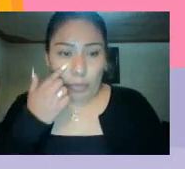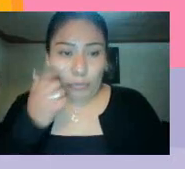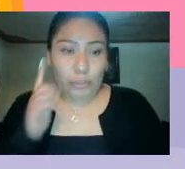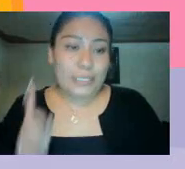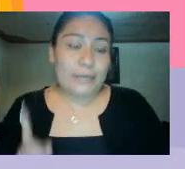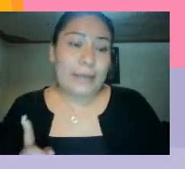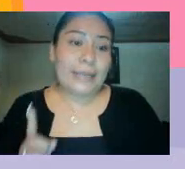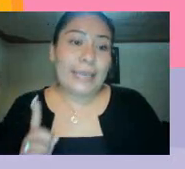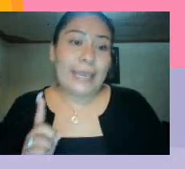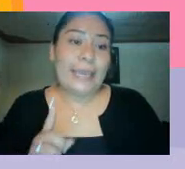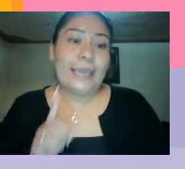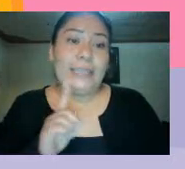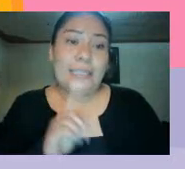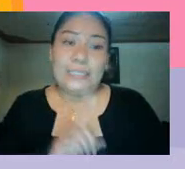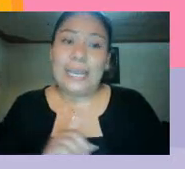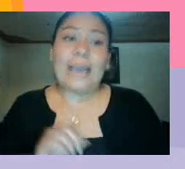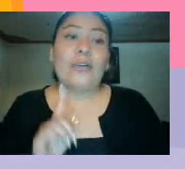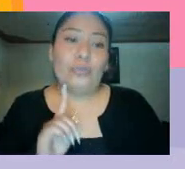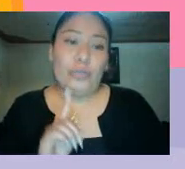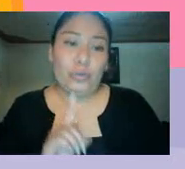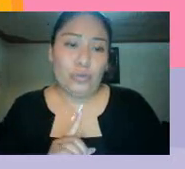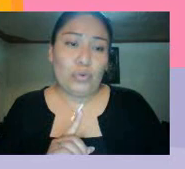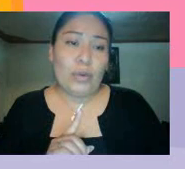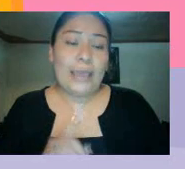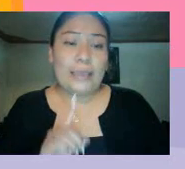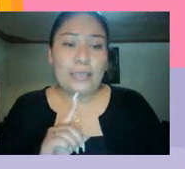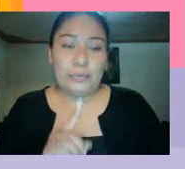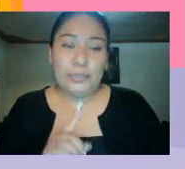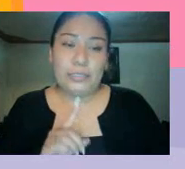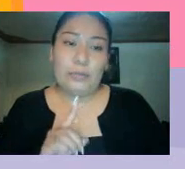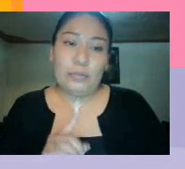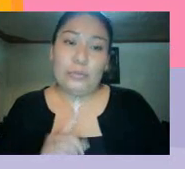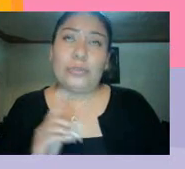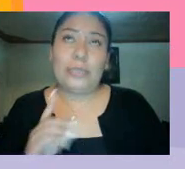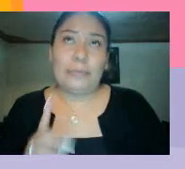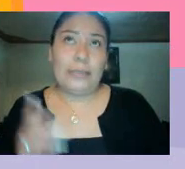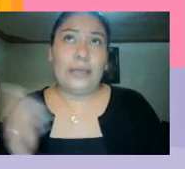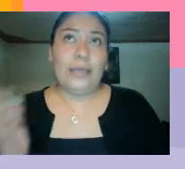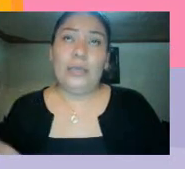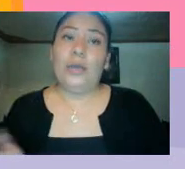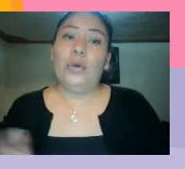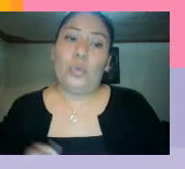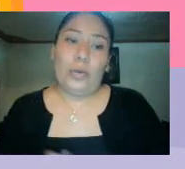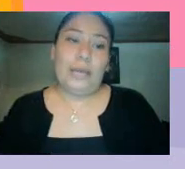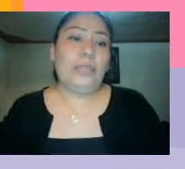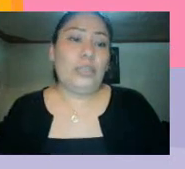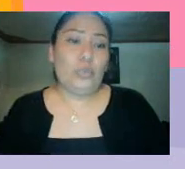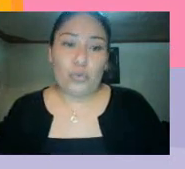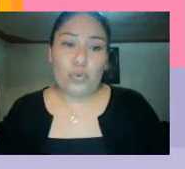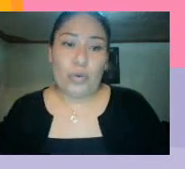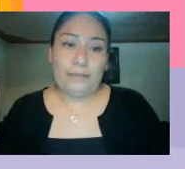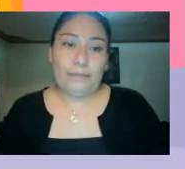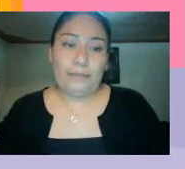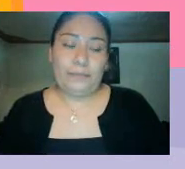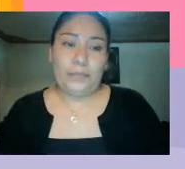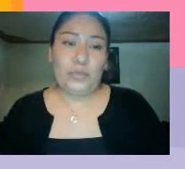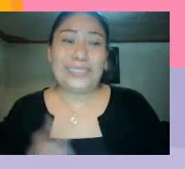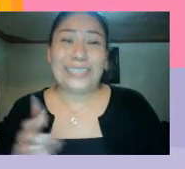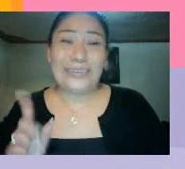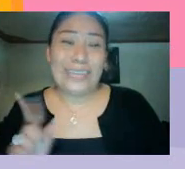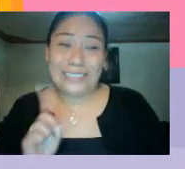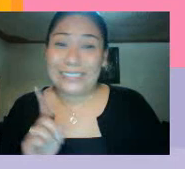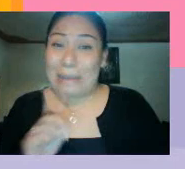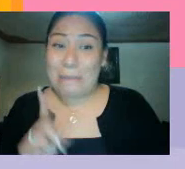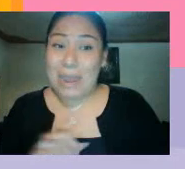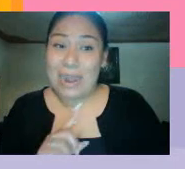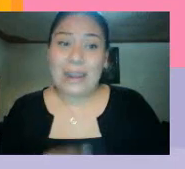Y podemos observar que inicia con minúscula y después del punto también hay una minúscula. Entonces